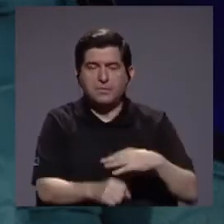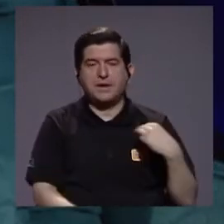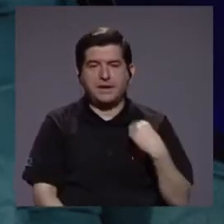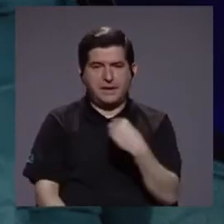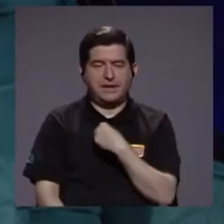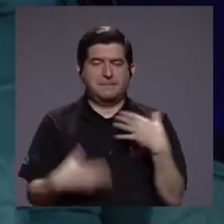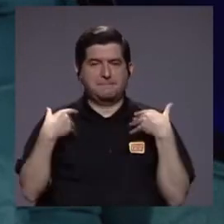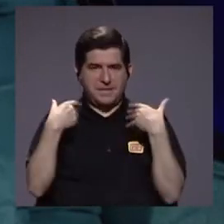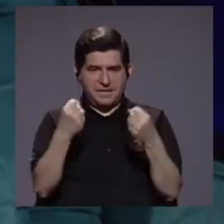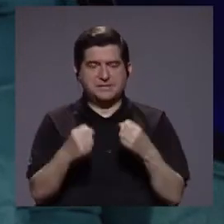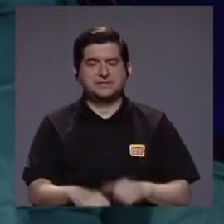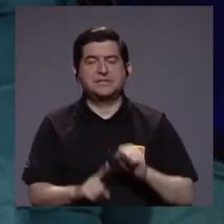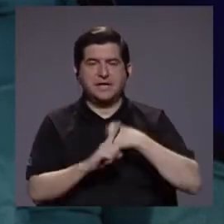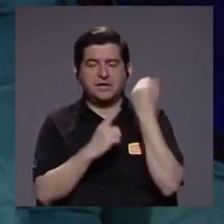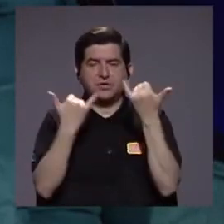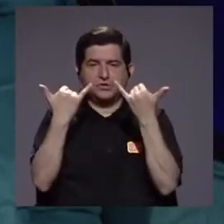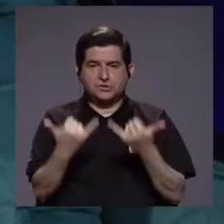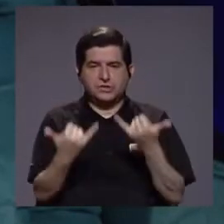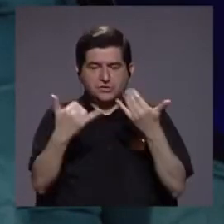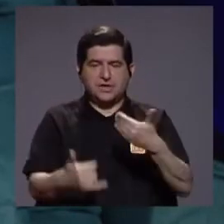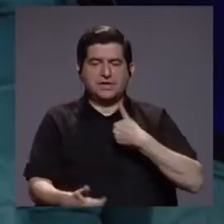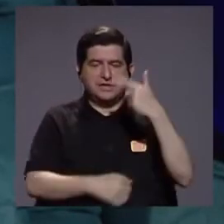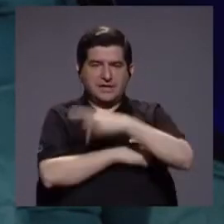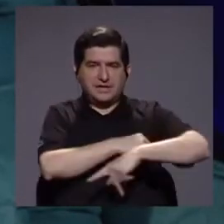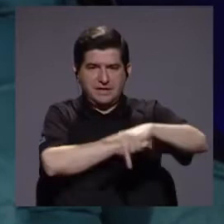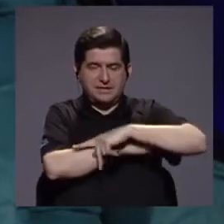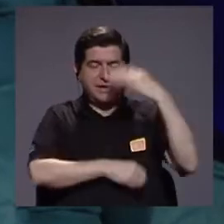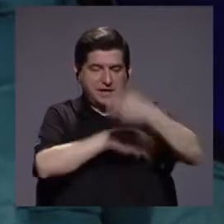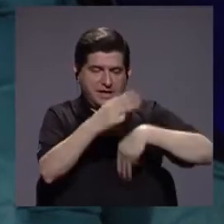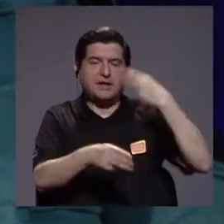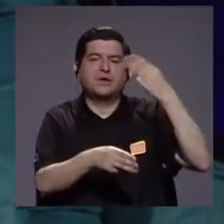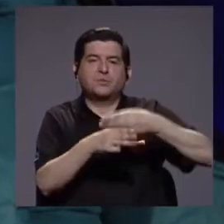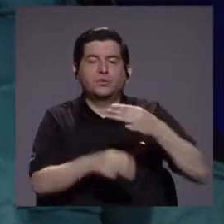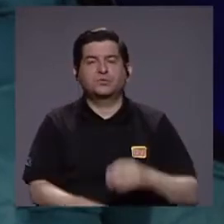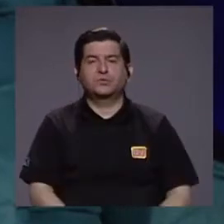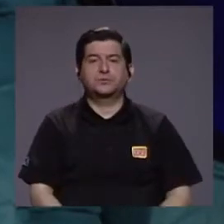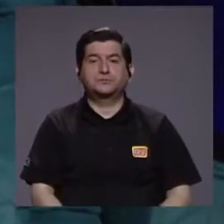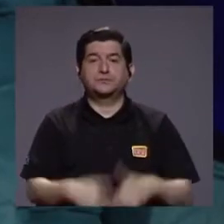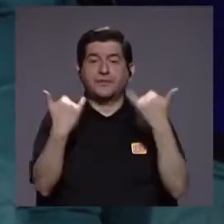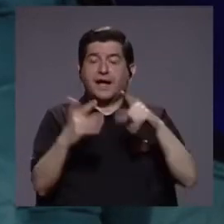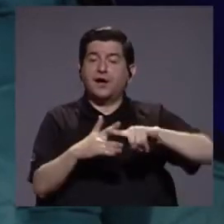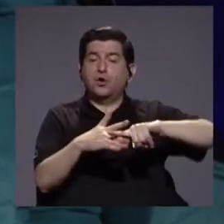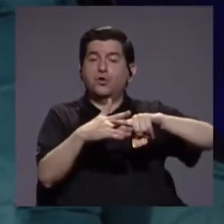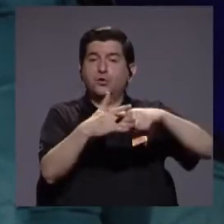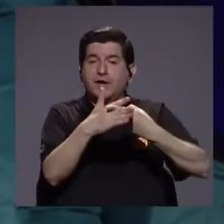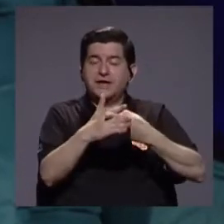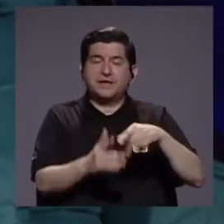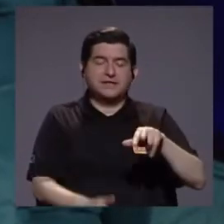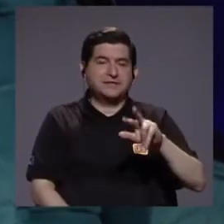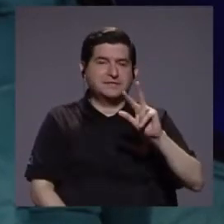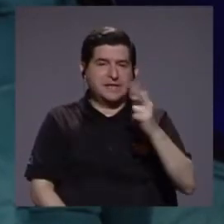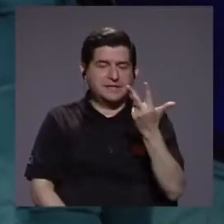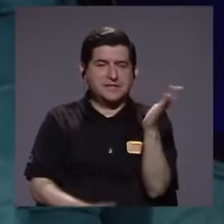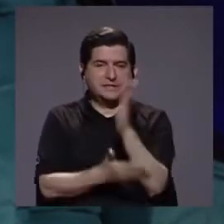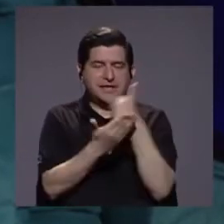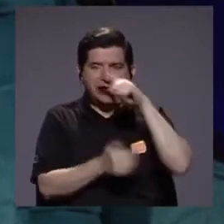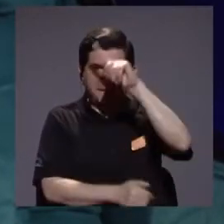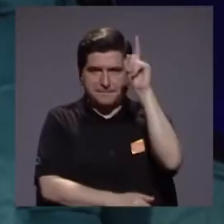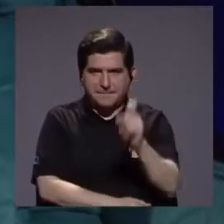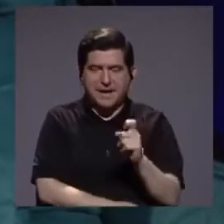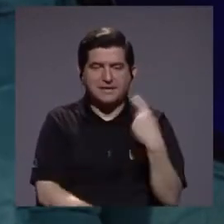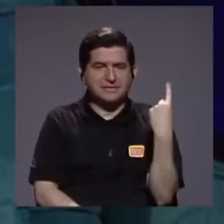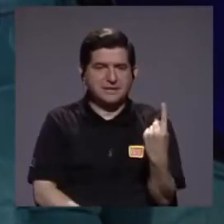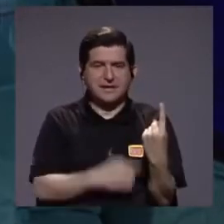de Salud por la coyuntura actual que se vive en el país y en el mundo. Ahora, para iniciar con el tercer bloque de preguntas,